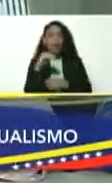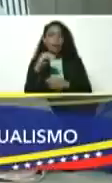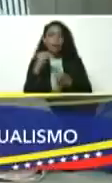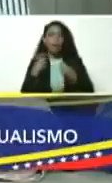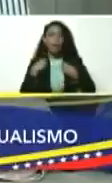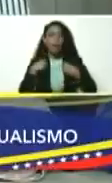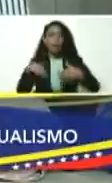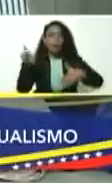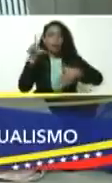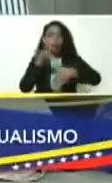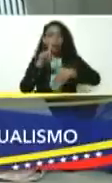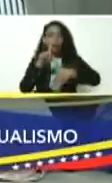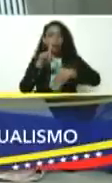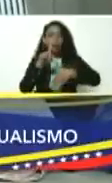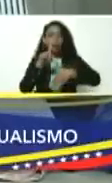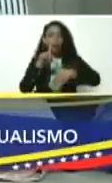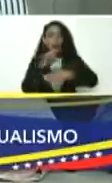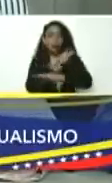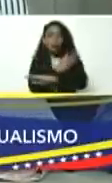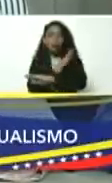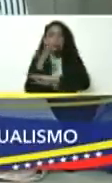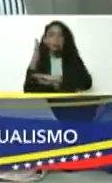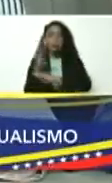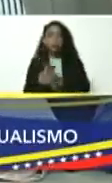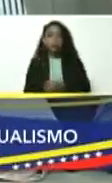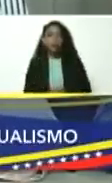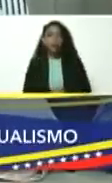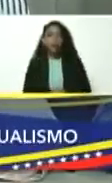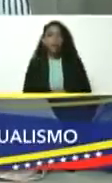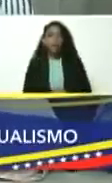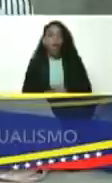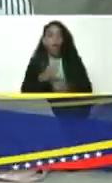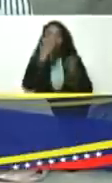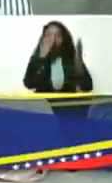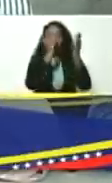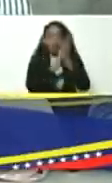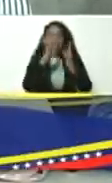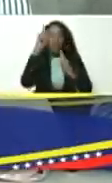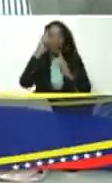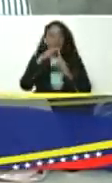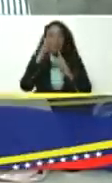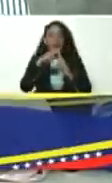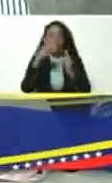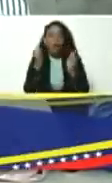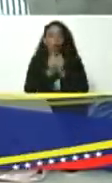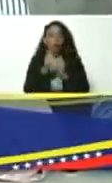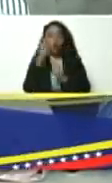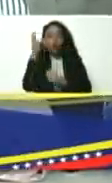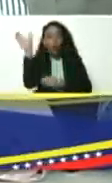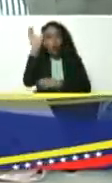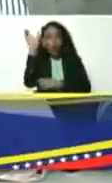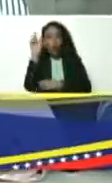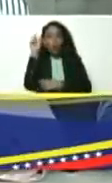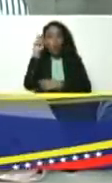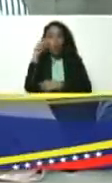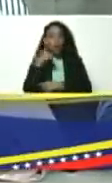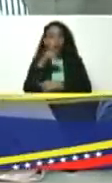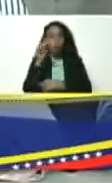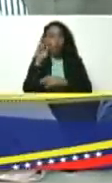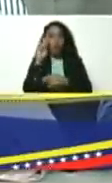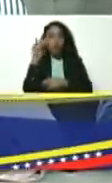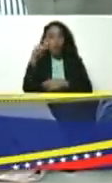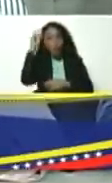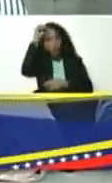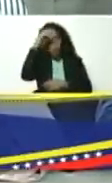latina y del caribe la frontera tachirense también hemos escuchado las opiniones